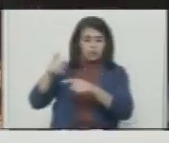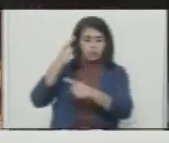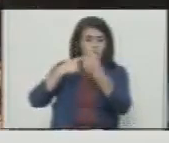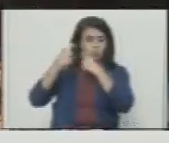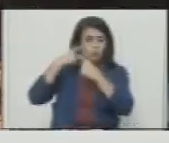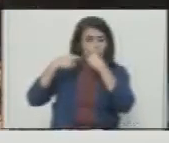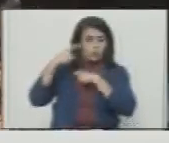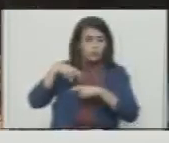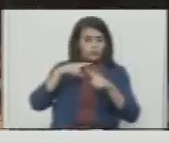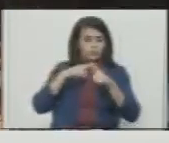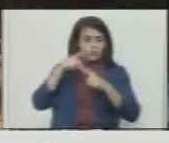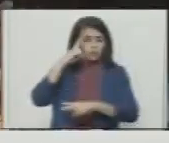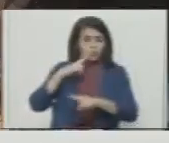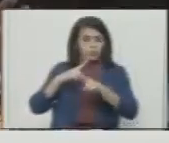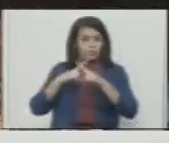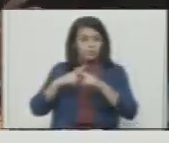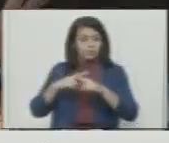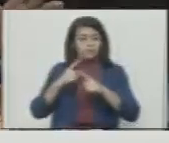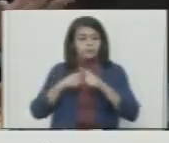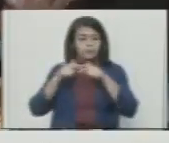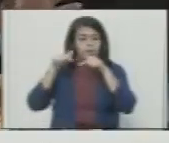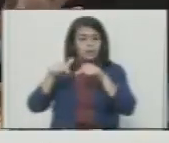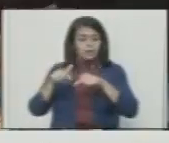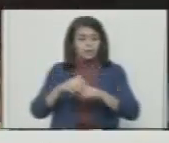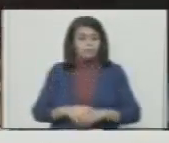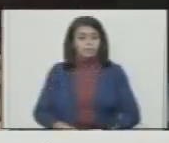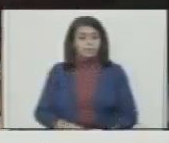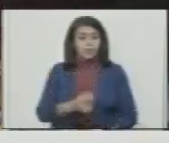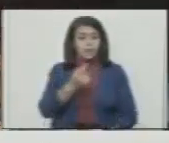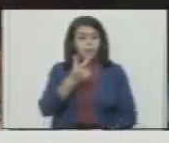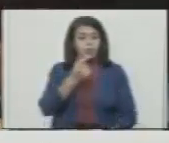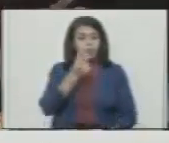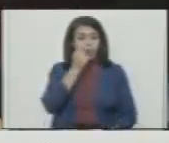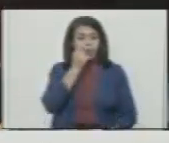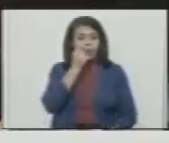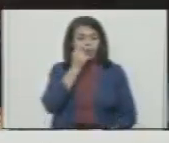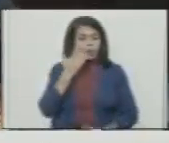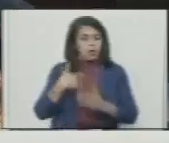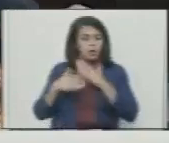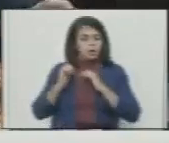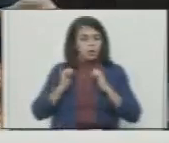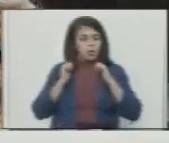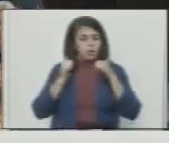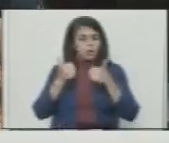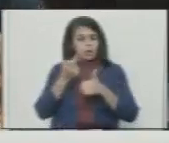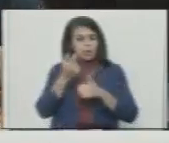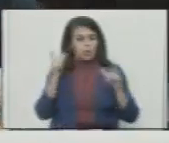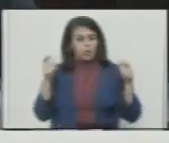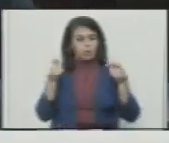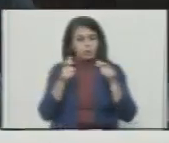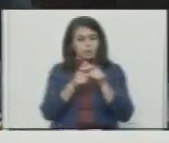nos enseñaron a honrar. Allí, con pocos hombres al principio,